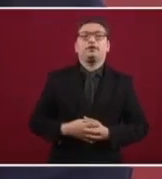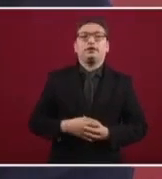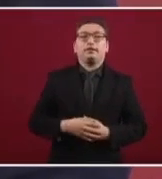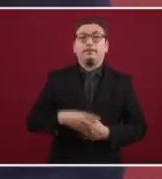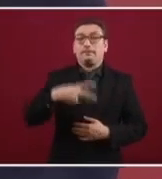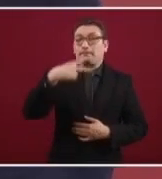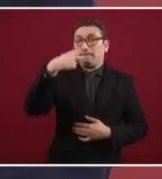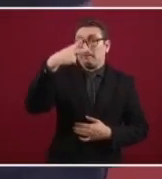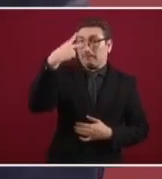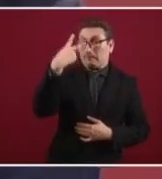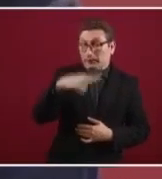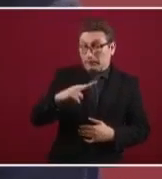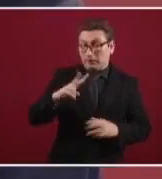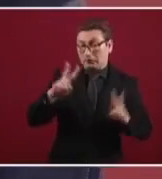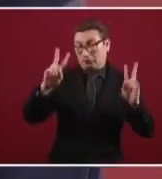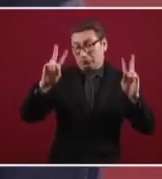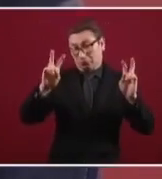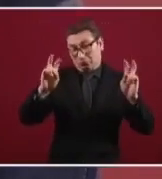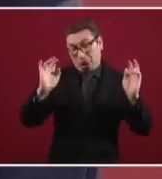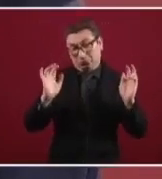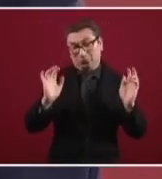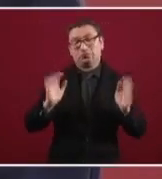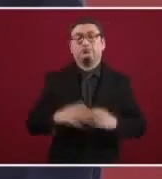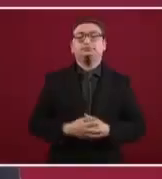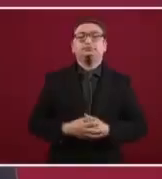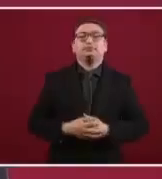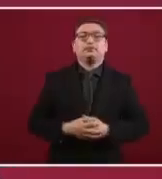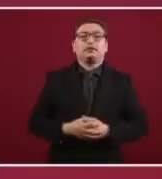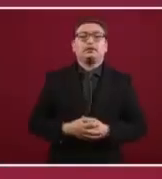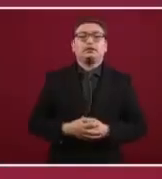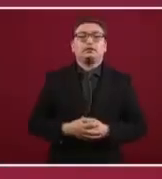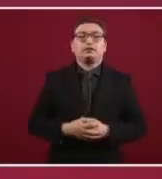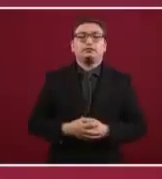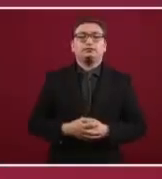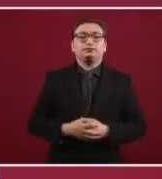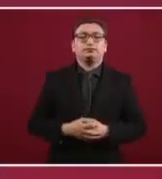México supuestamente en